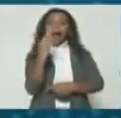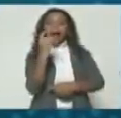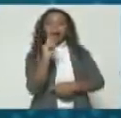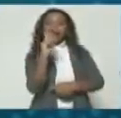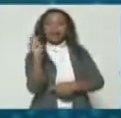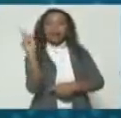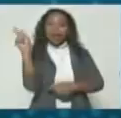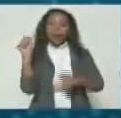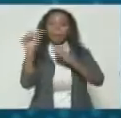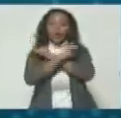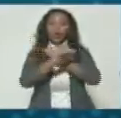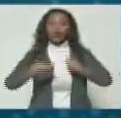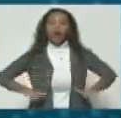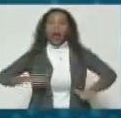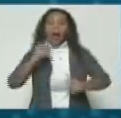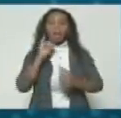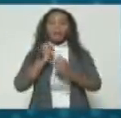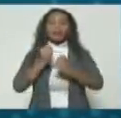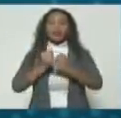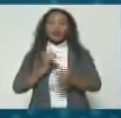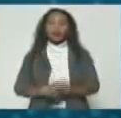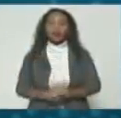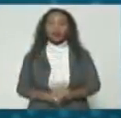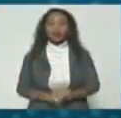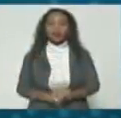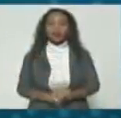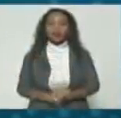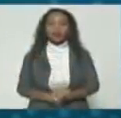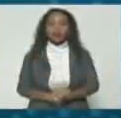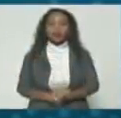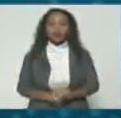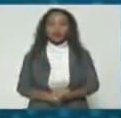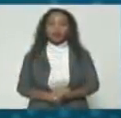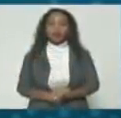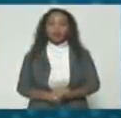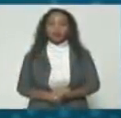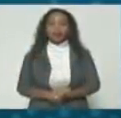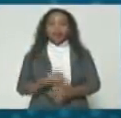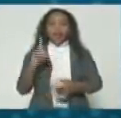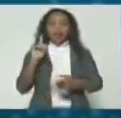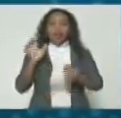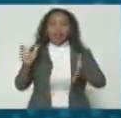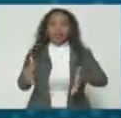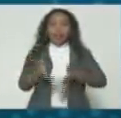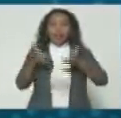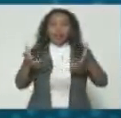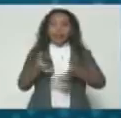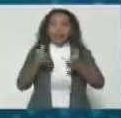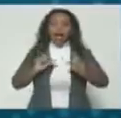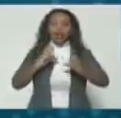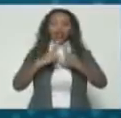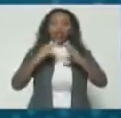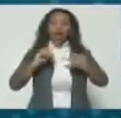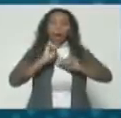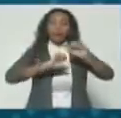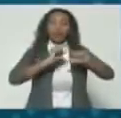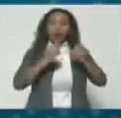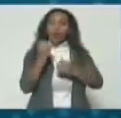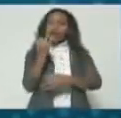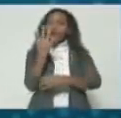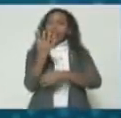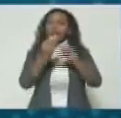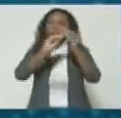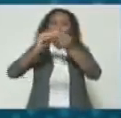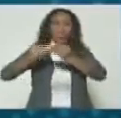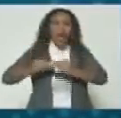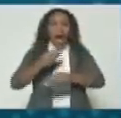Camaratas de Portugal. Correcto. Avelina, aquí están todos los procesos. ¿Cuántos productos crean